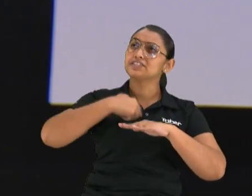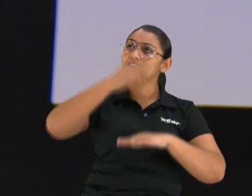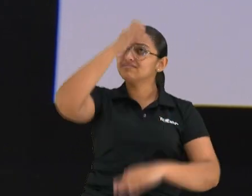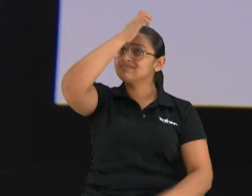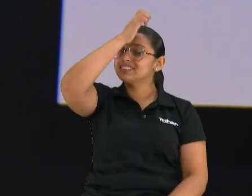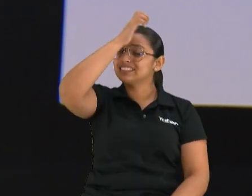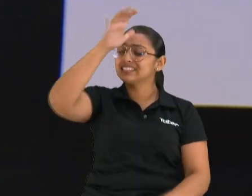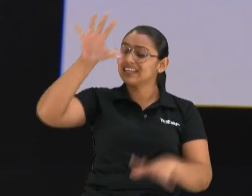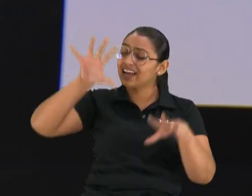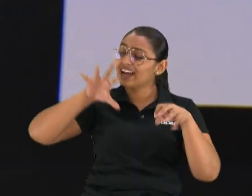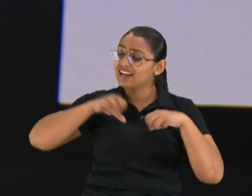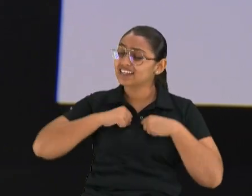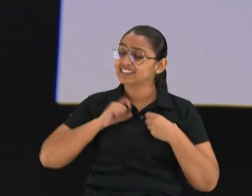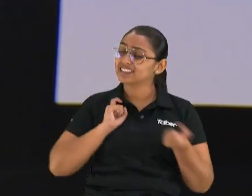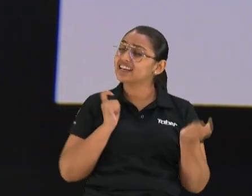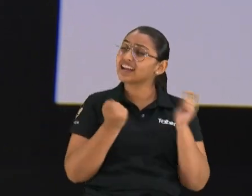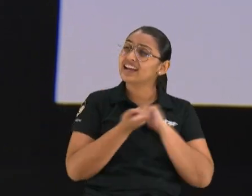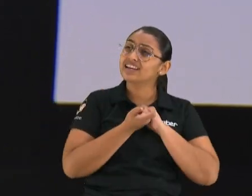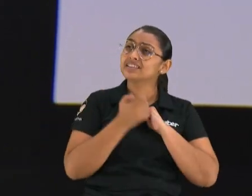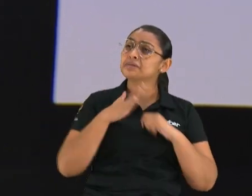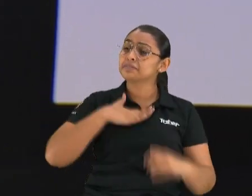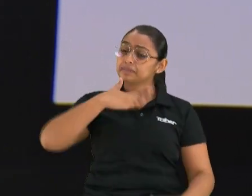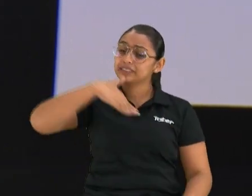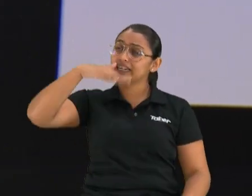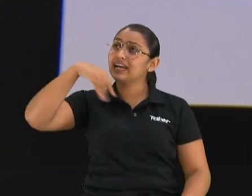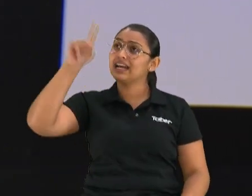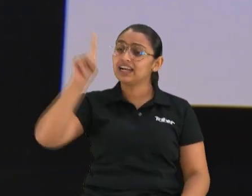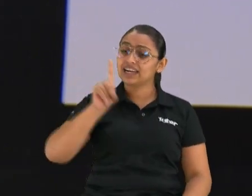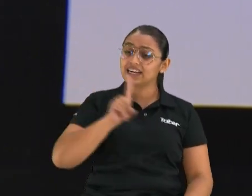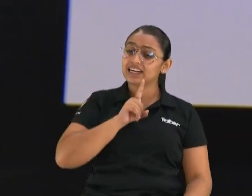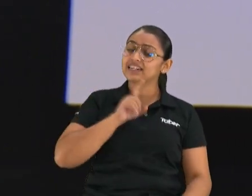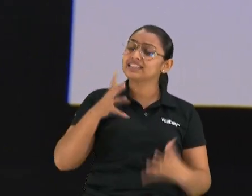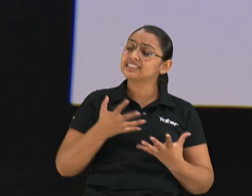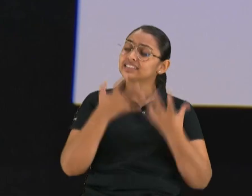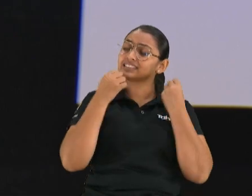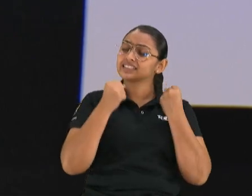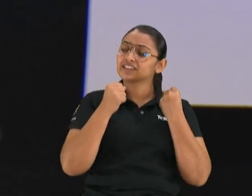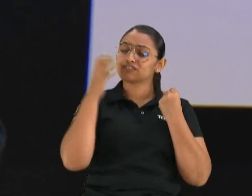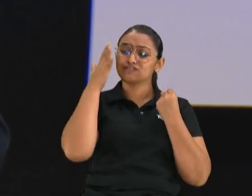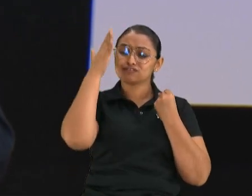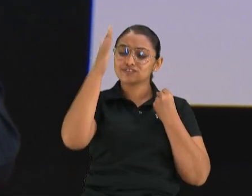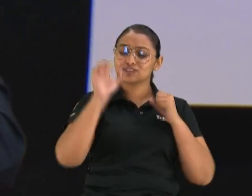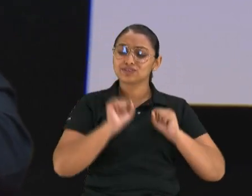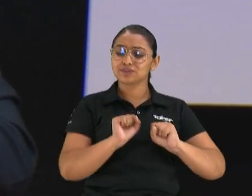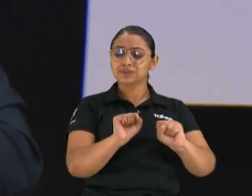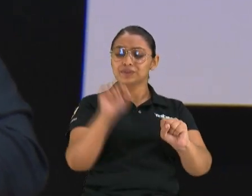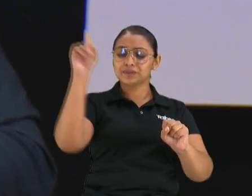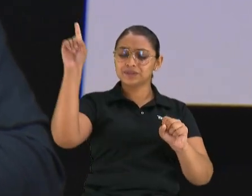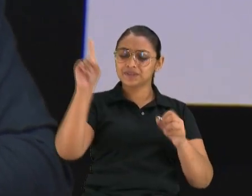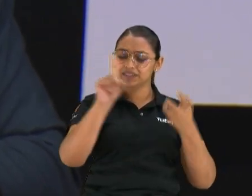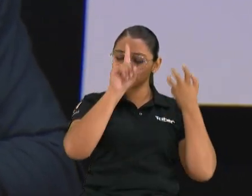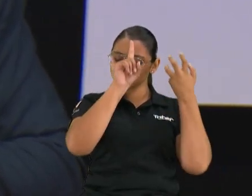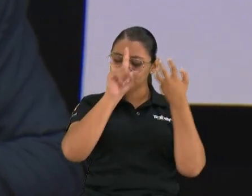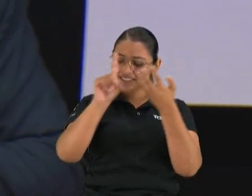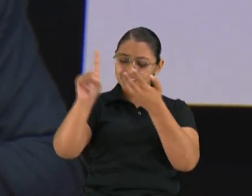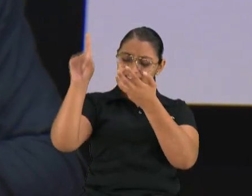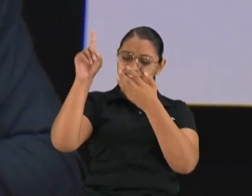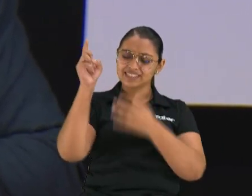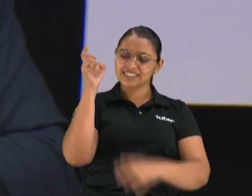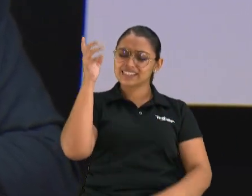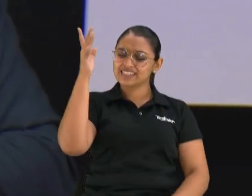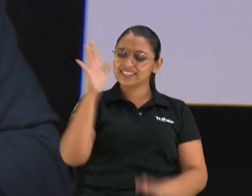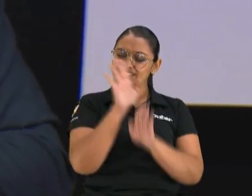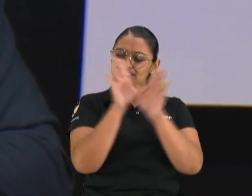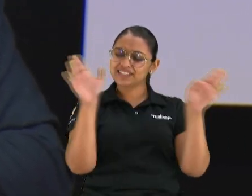Perdóname sálvame Alma hoy para cuando yo muera pueda estar en tu presencia por siempre en Cristo Jesús esta noche